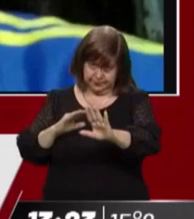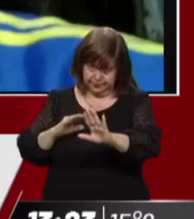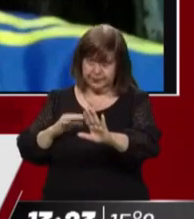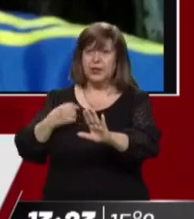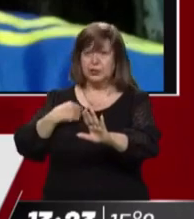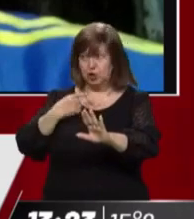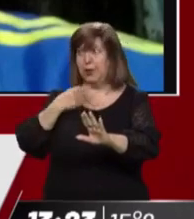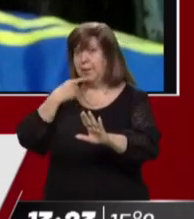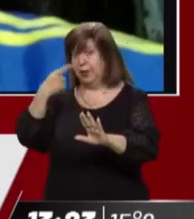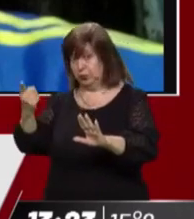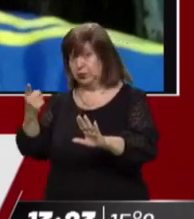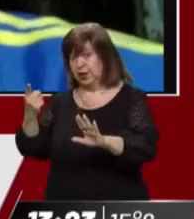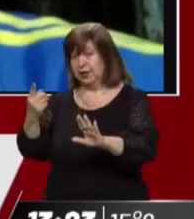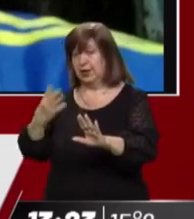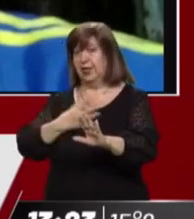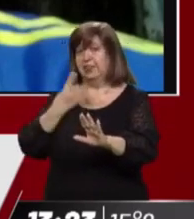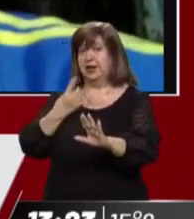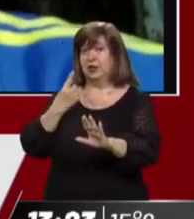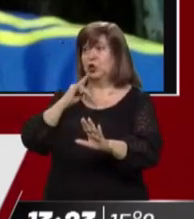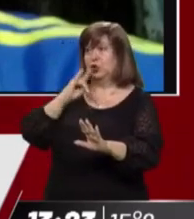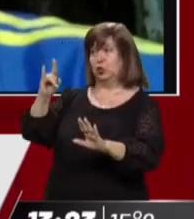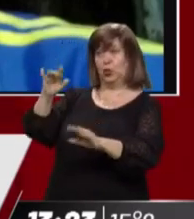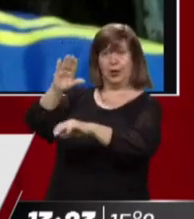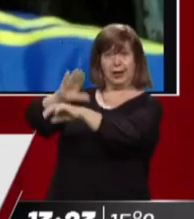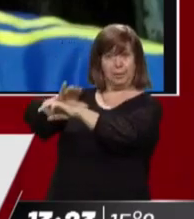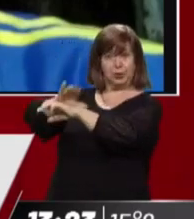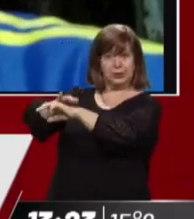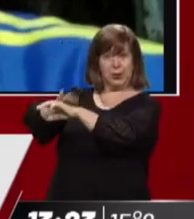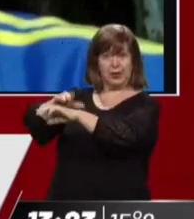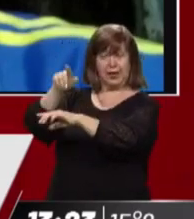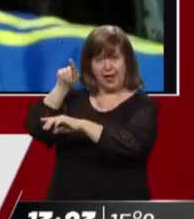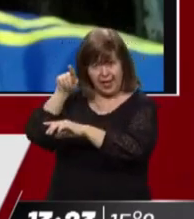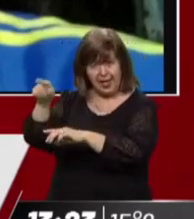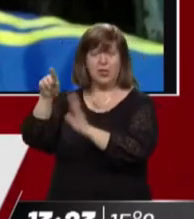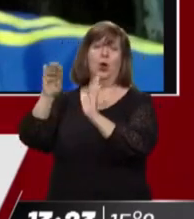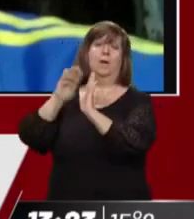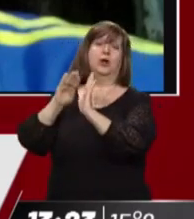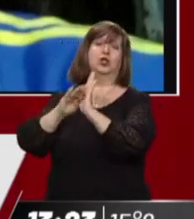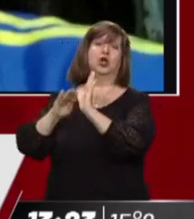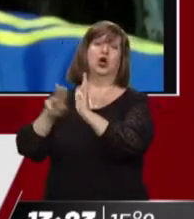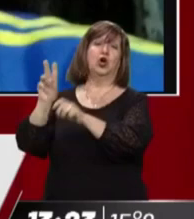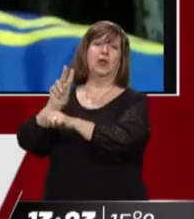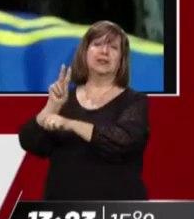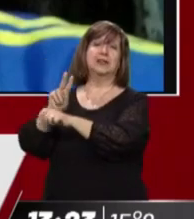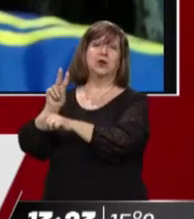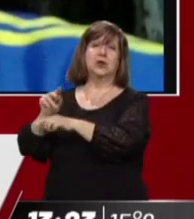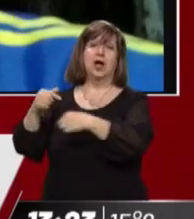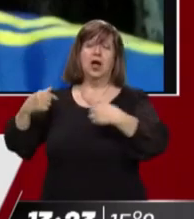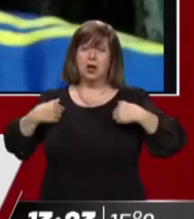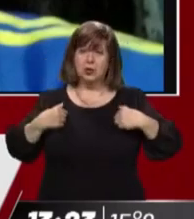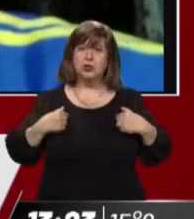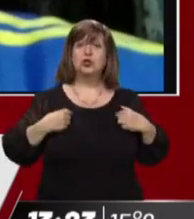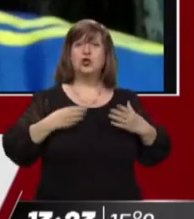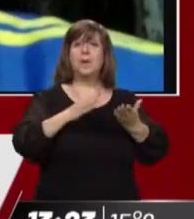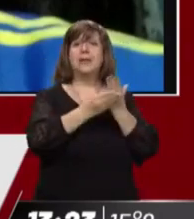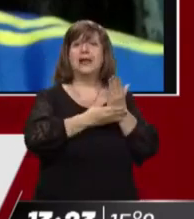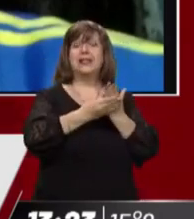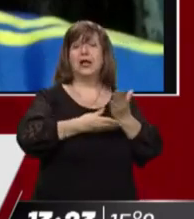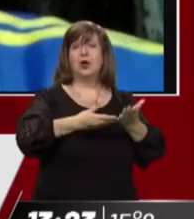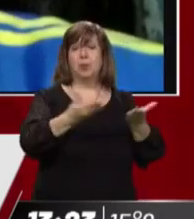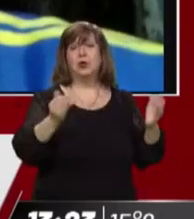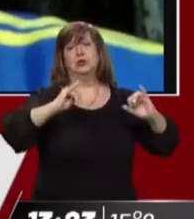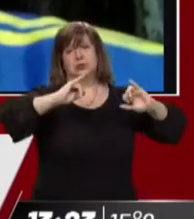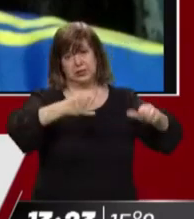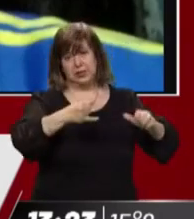penitenciario porque depende de penitenciaría y ellos tienen su propio protocolo de seguridad Nosotros sí tenemos